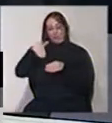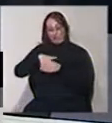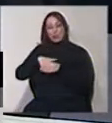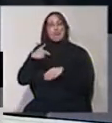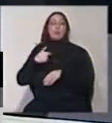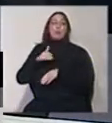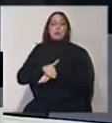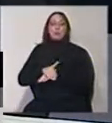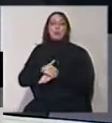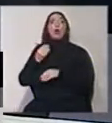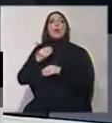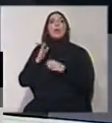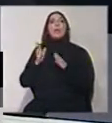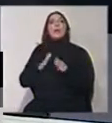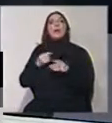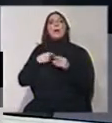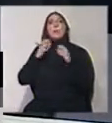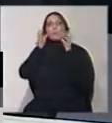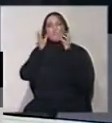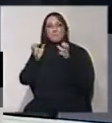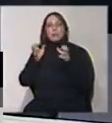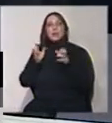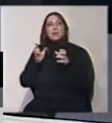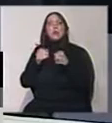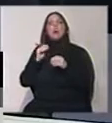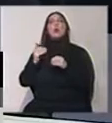que deja algunos cabos sueltos muy peligrosos, como por ejemplo poder